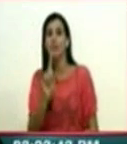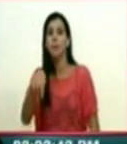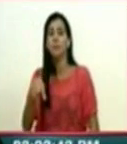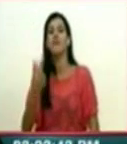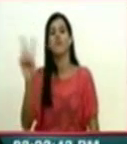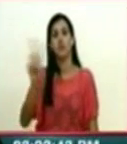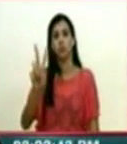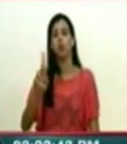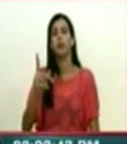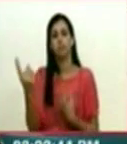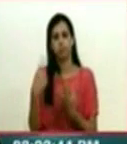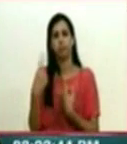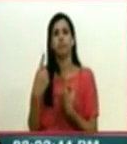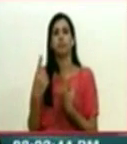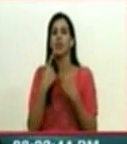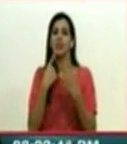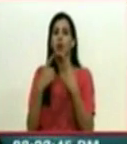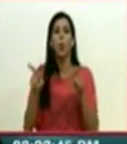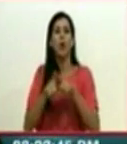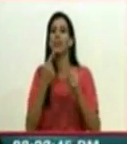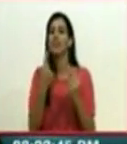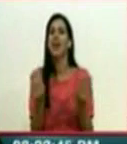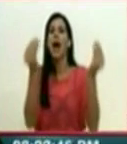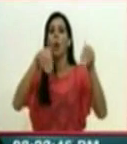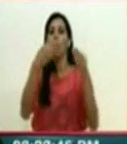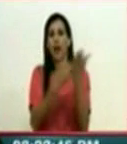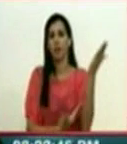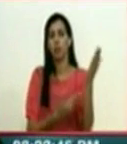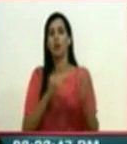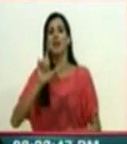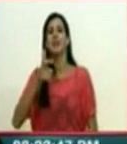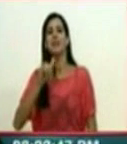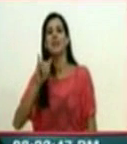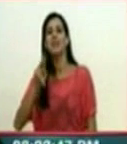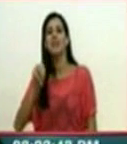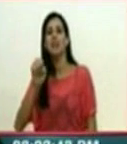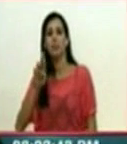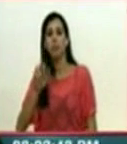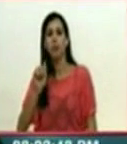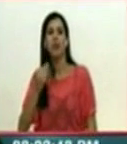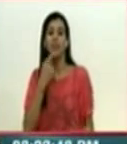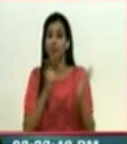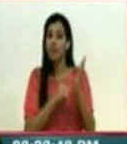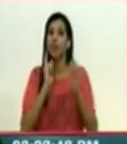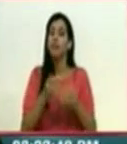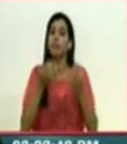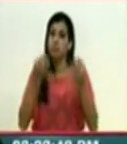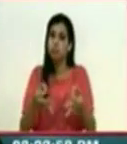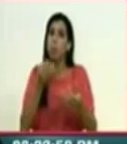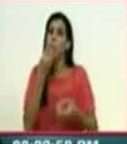Venezuela, enmarcado en el Acuerdo de Ginebra, que en última instancia contempla transitar el camino del buen oficial.